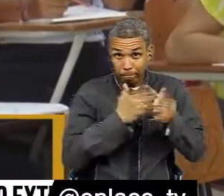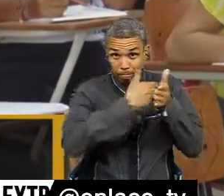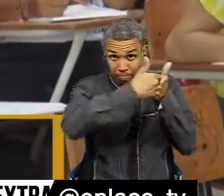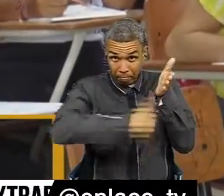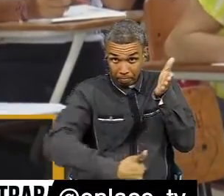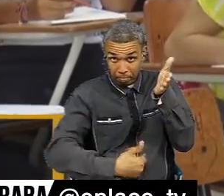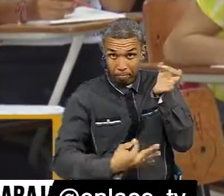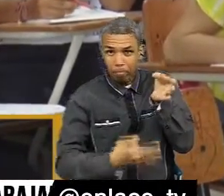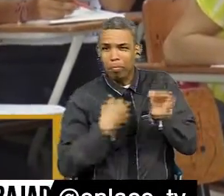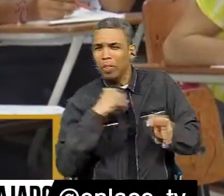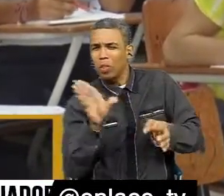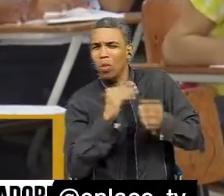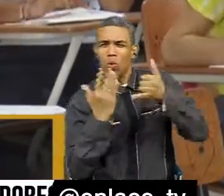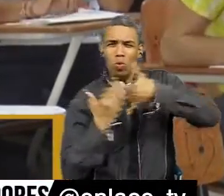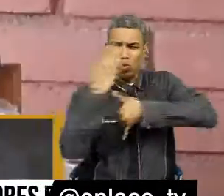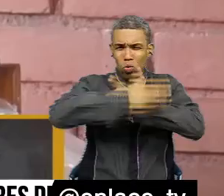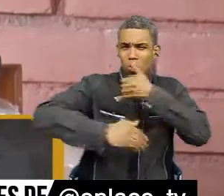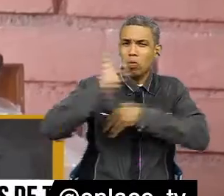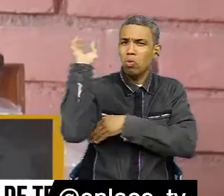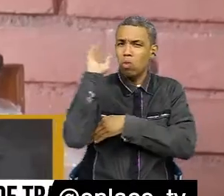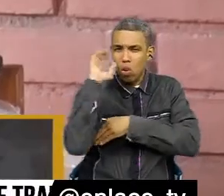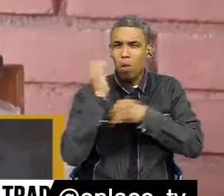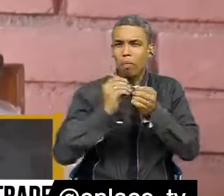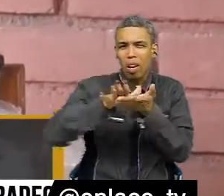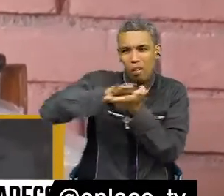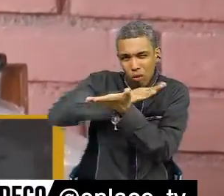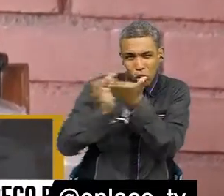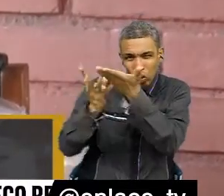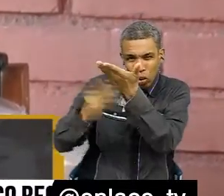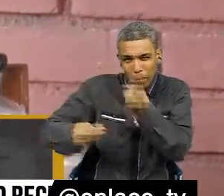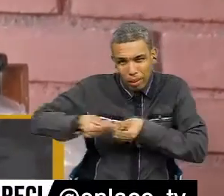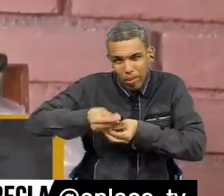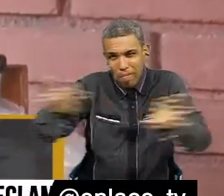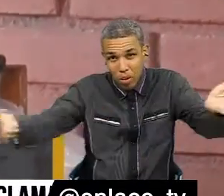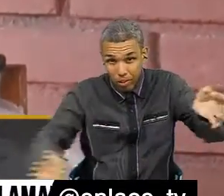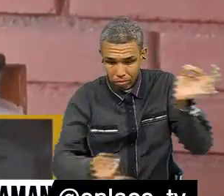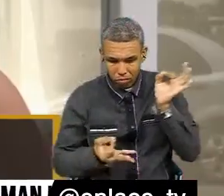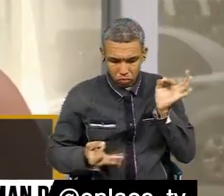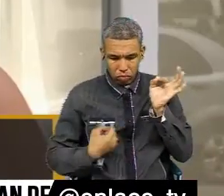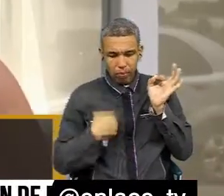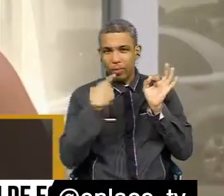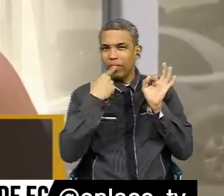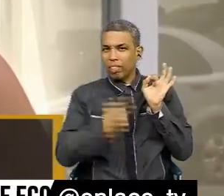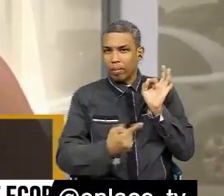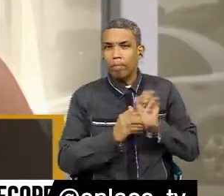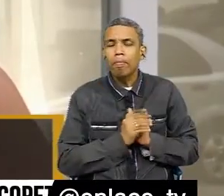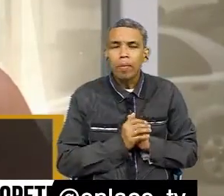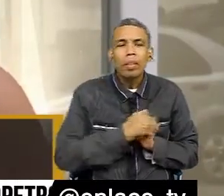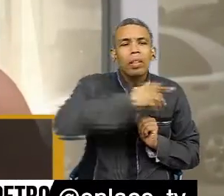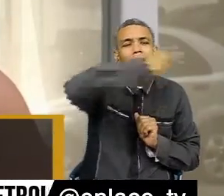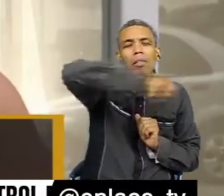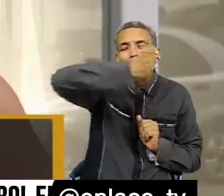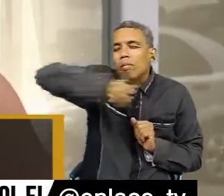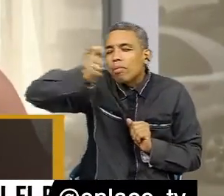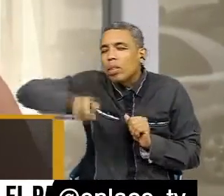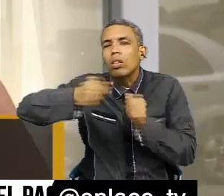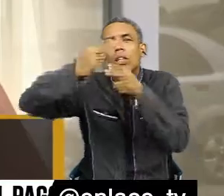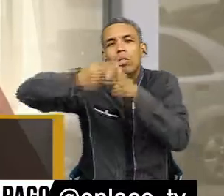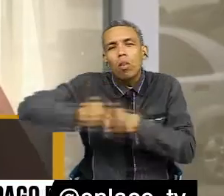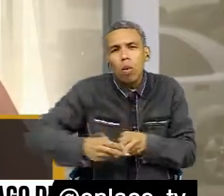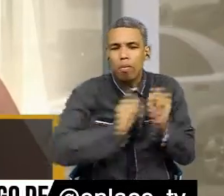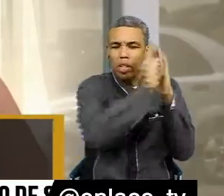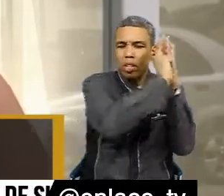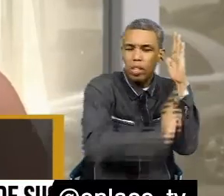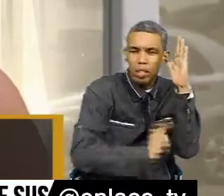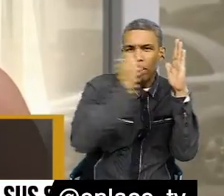a todos los maestros, dice que ellos tenían que hacer dos cosas. Una, verificar el listado de docentes realmente, que lo que dice el ministerio es coherente. Y